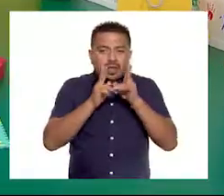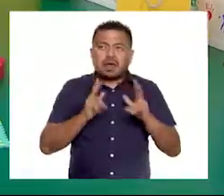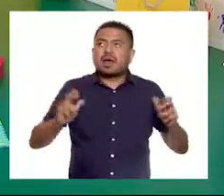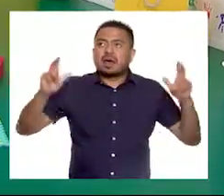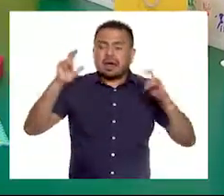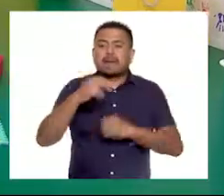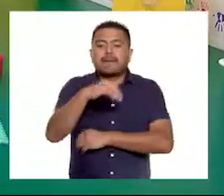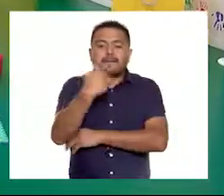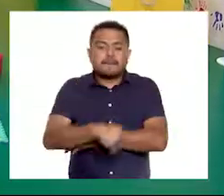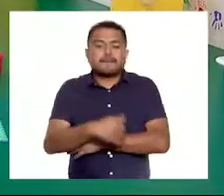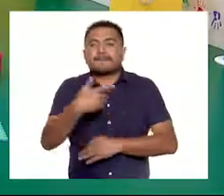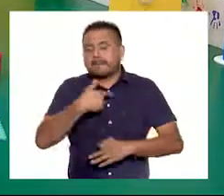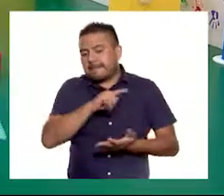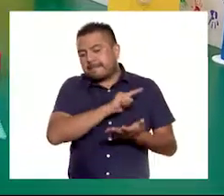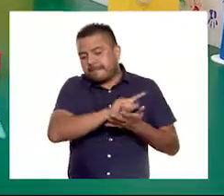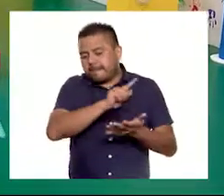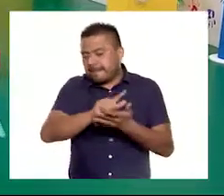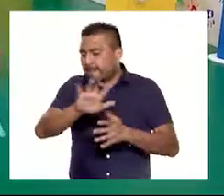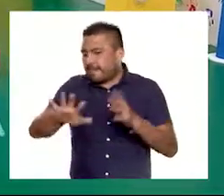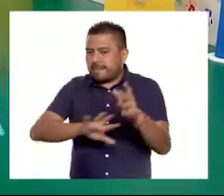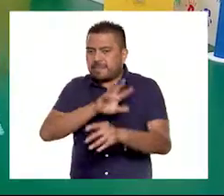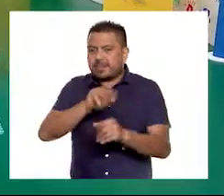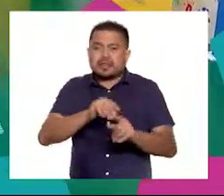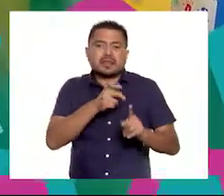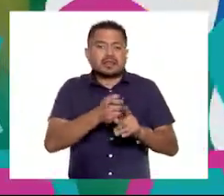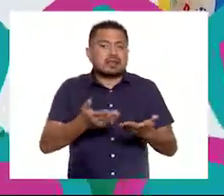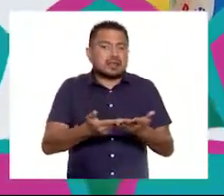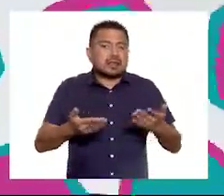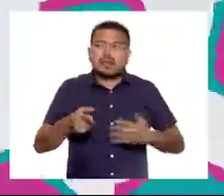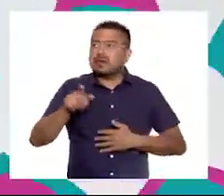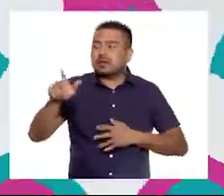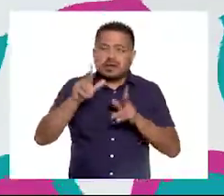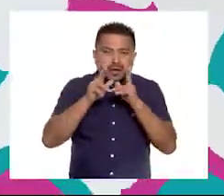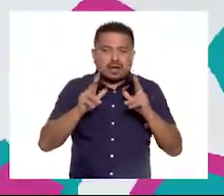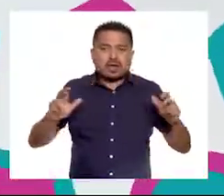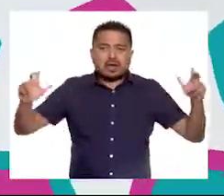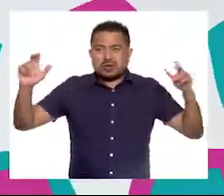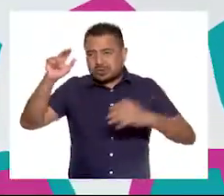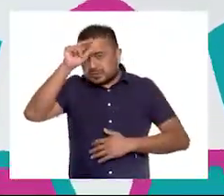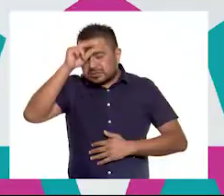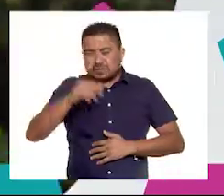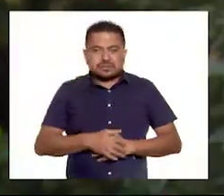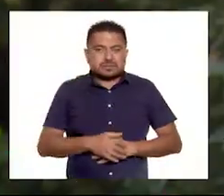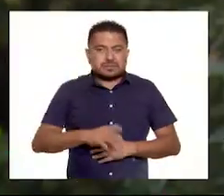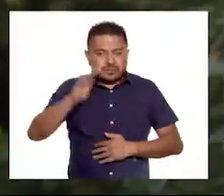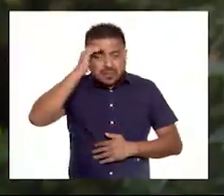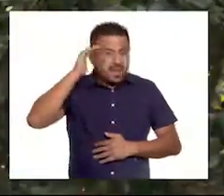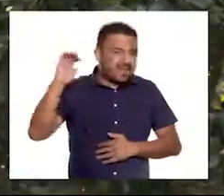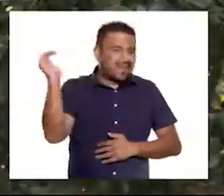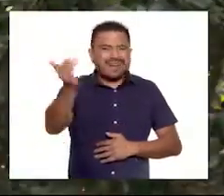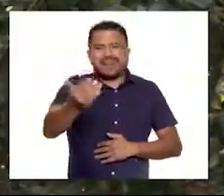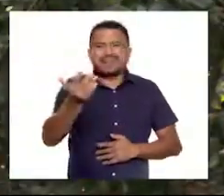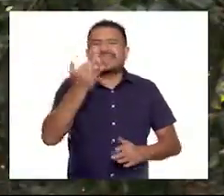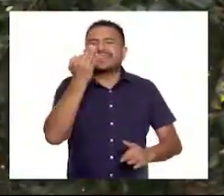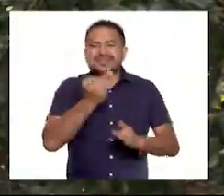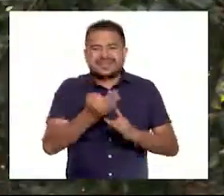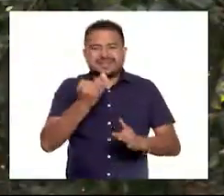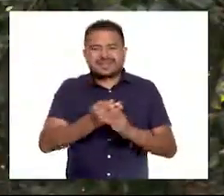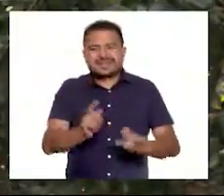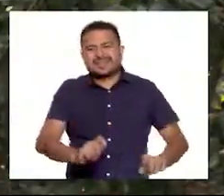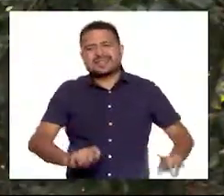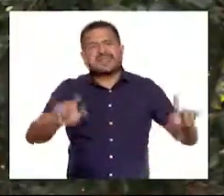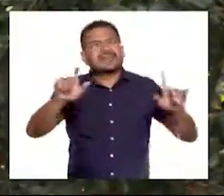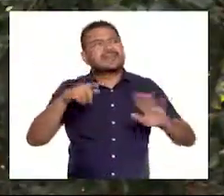Y mientras, me voy a poner a limpiar todo este desorden. ¡Vamos contigo, Ajo Listo! ¡Hola! ¡Vamos a ver